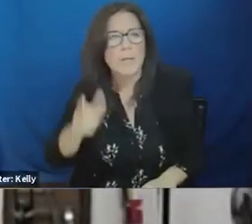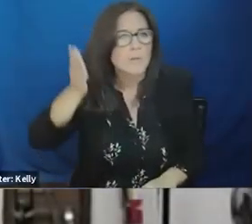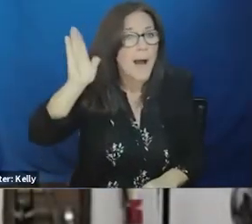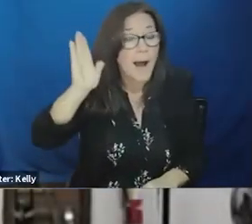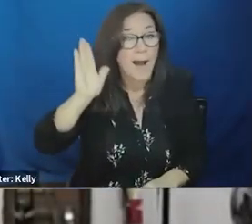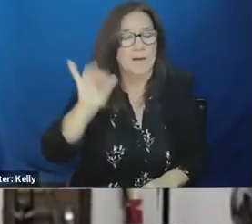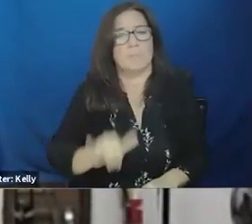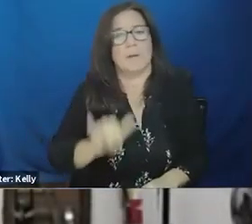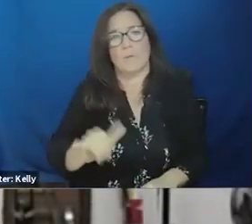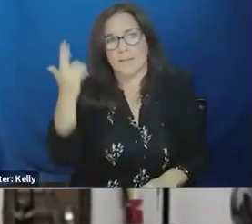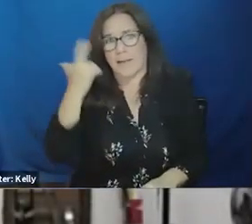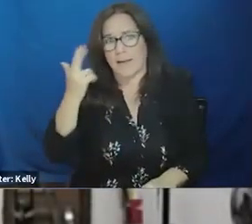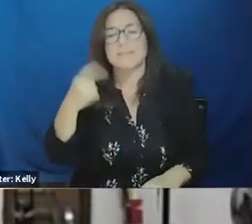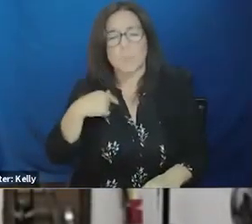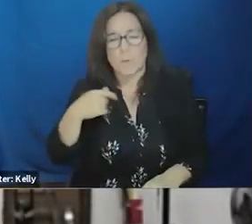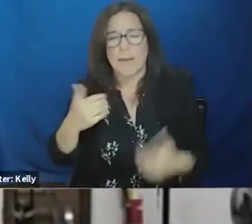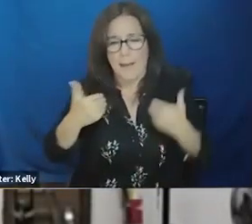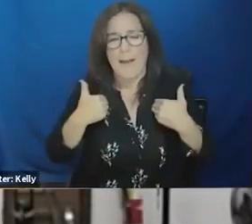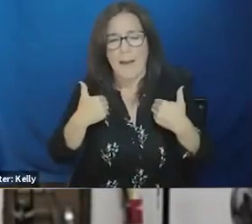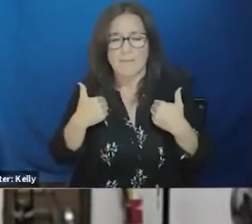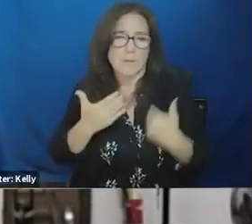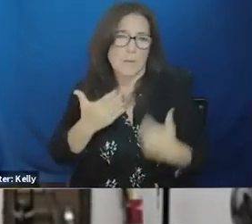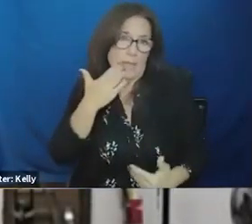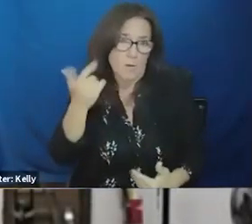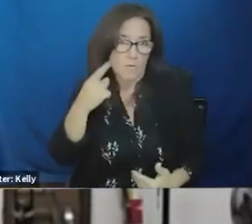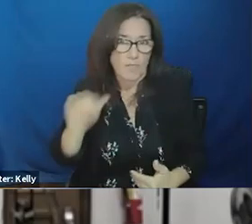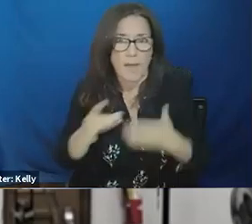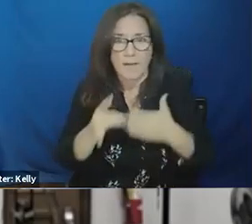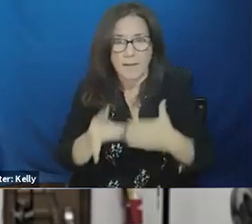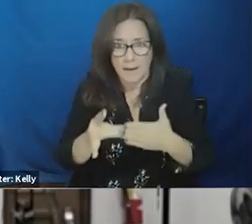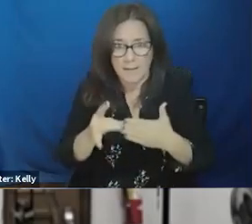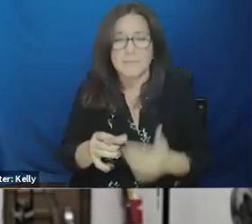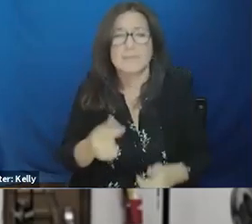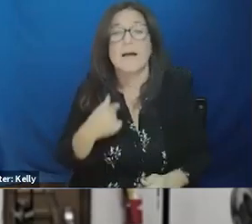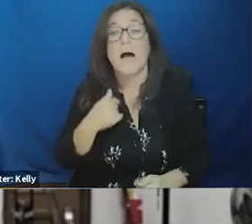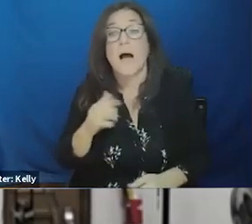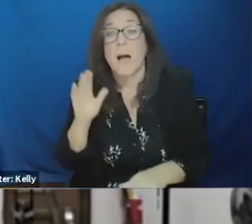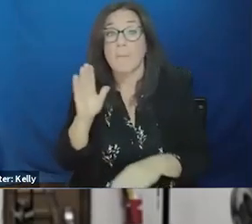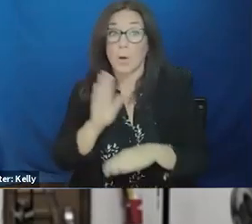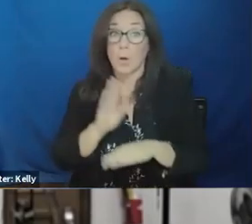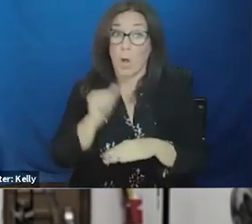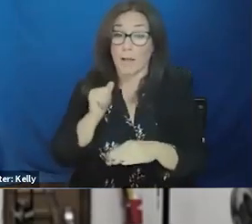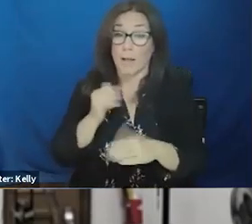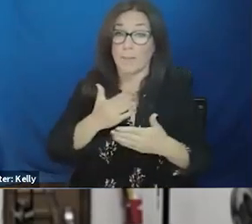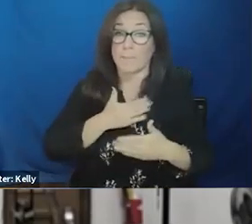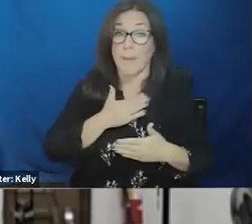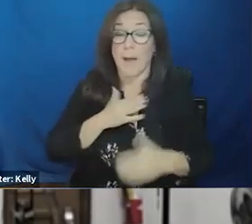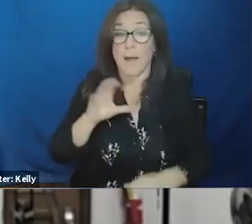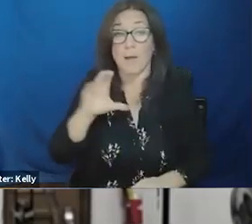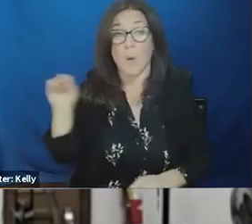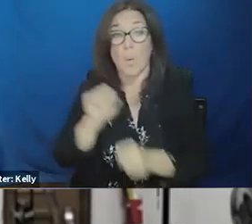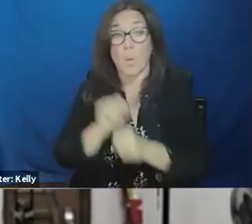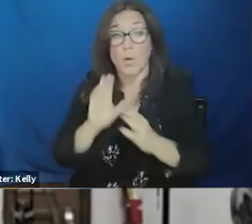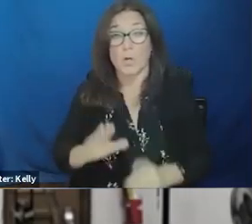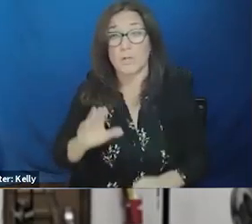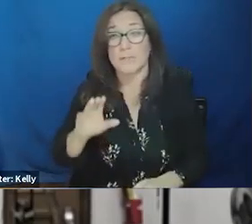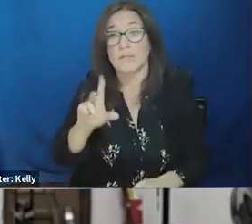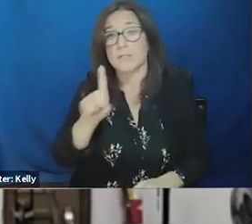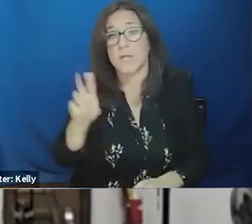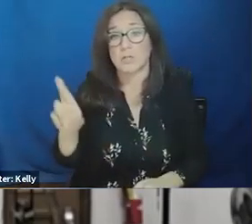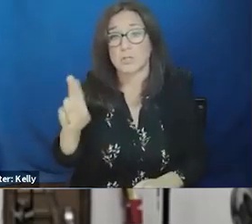en retrospectiva quiero agradecerle su dirección y ya llamar a mis colegas doctora anne holder y